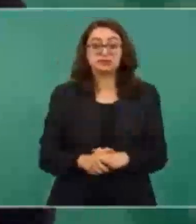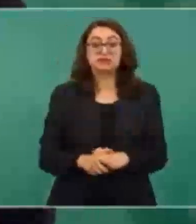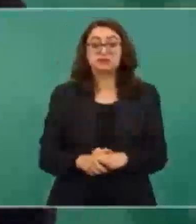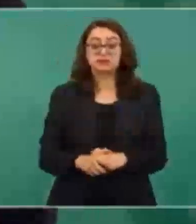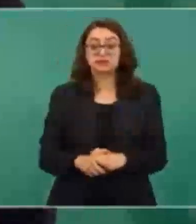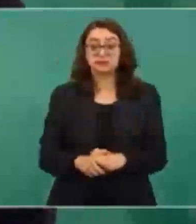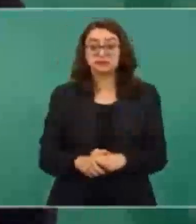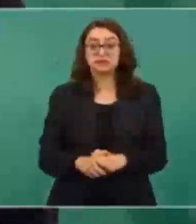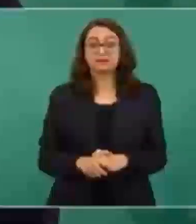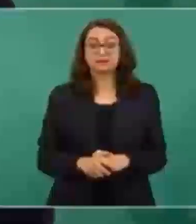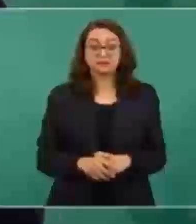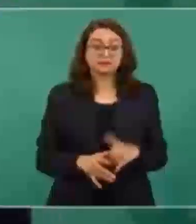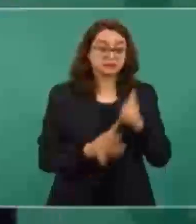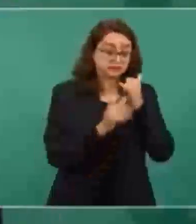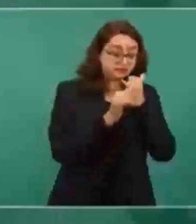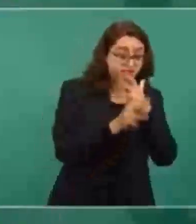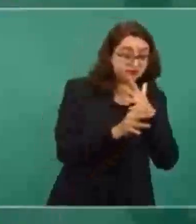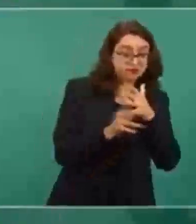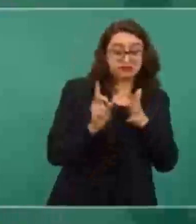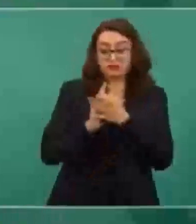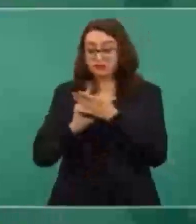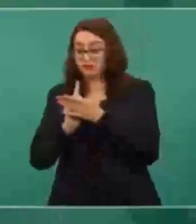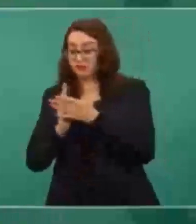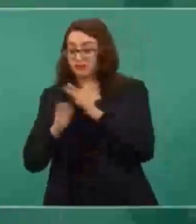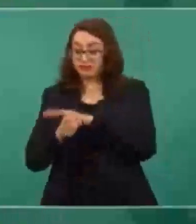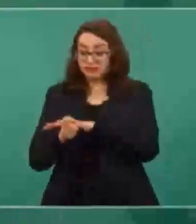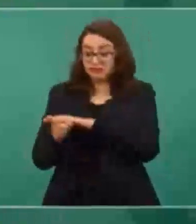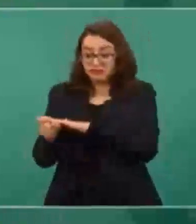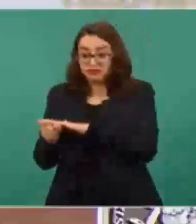cosas incompartidas, ¿sí?